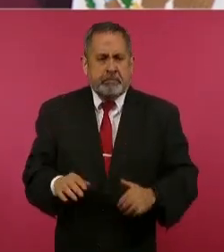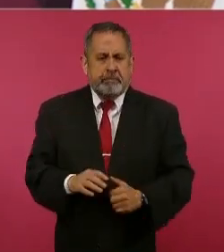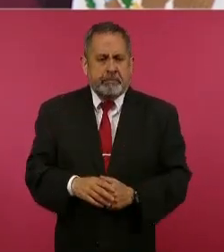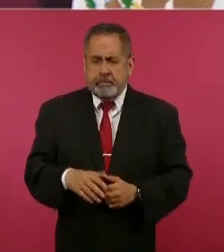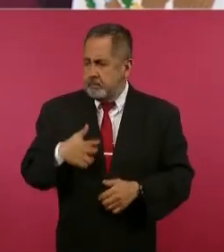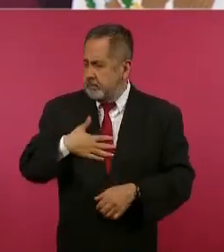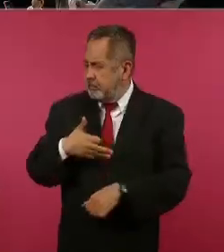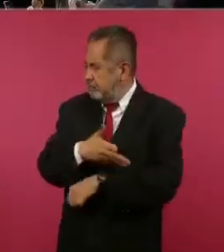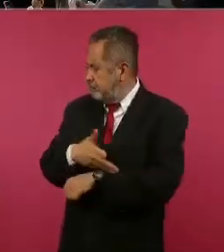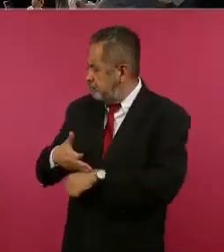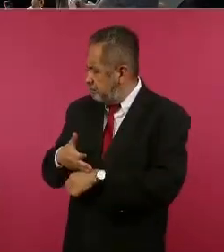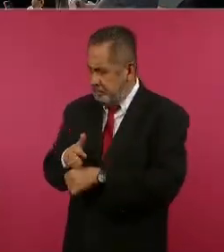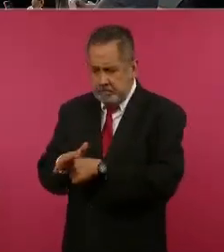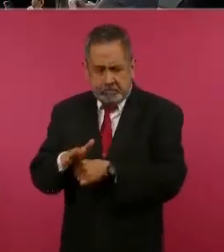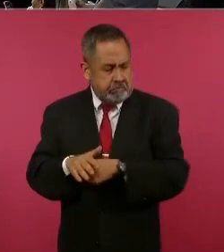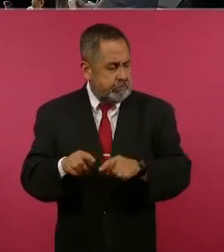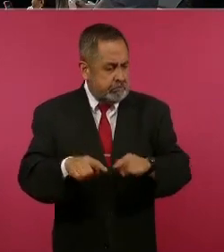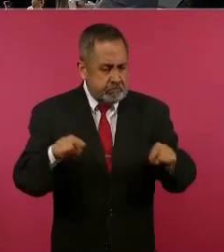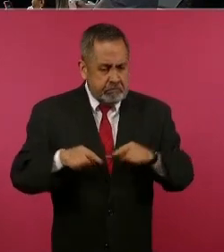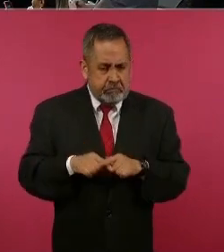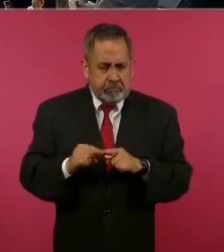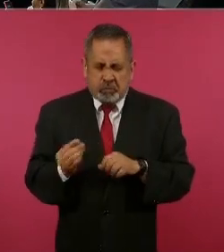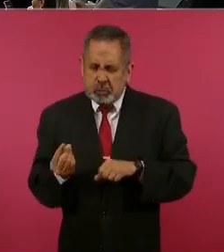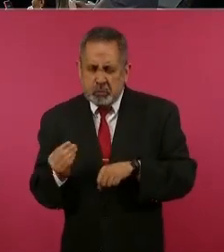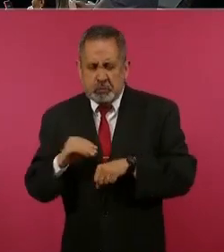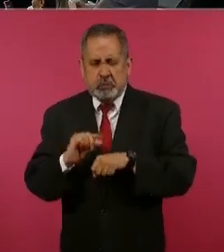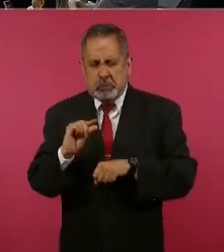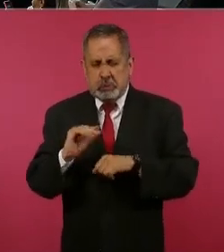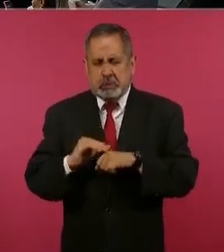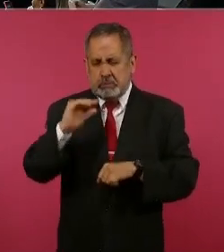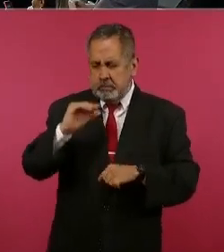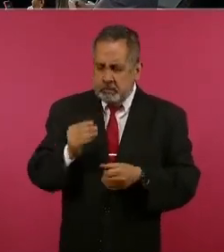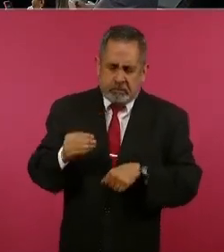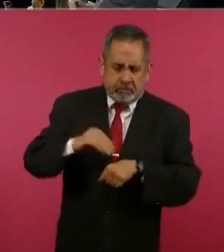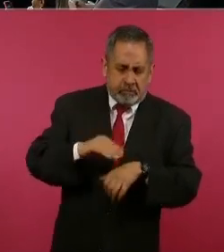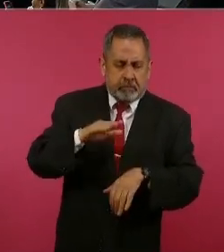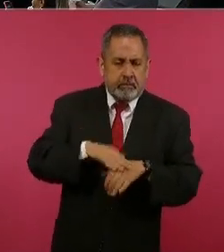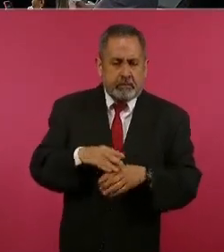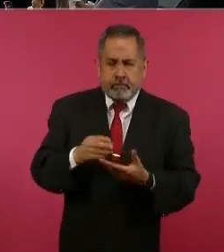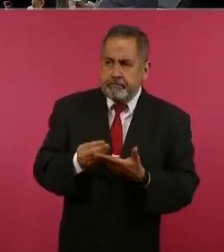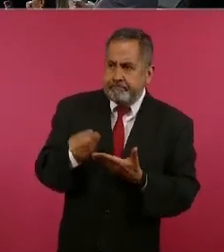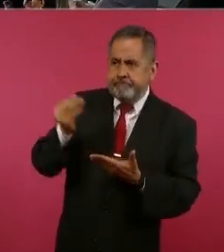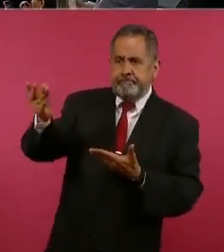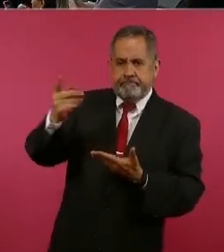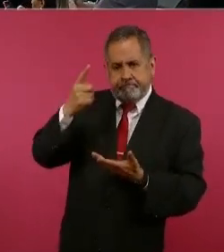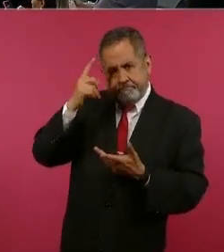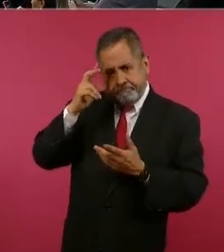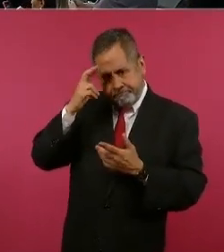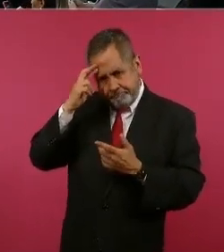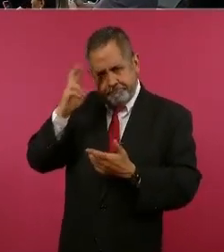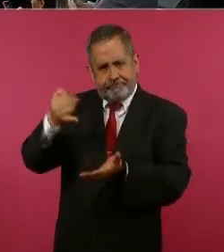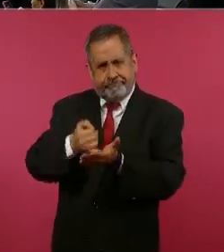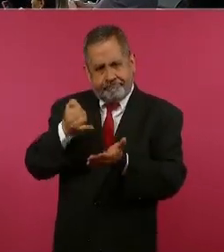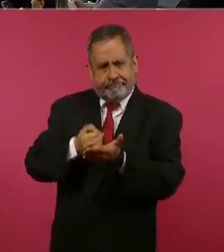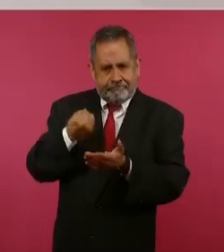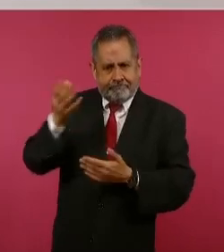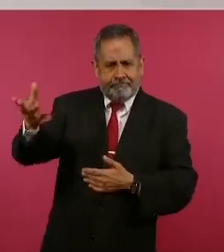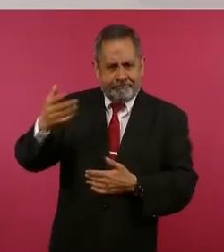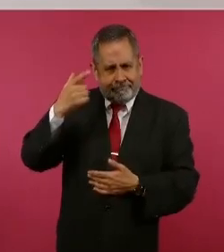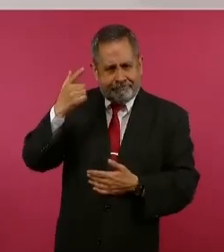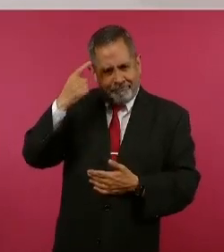para la familia y un excedente que era el tributo en